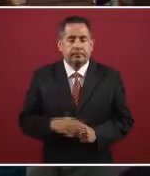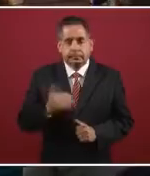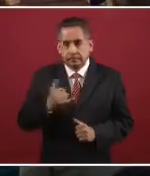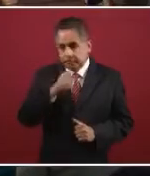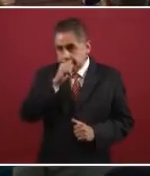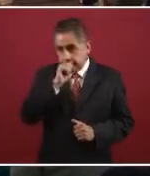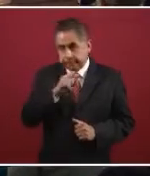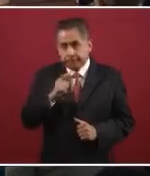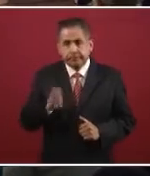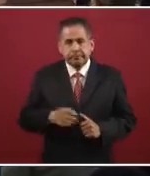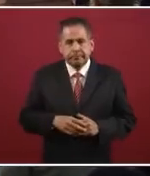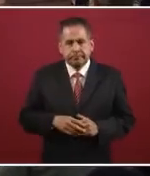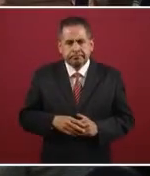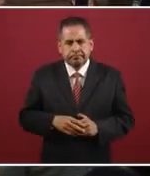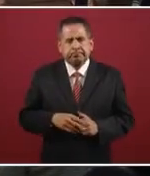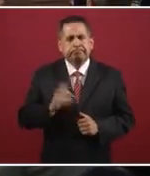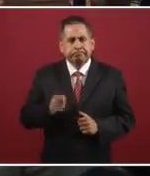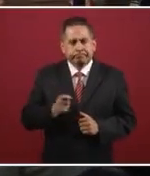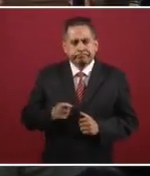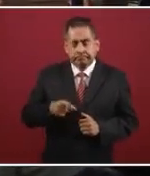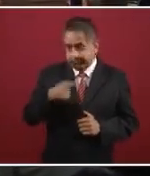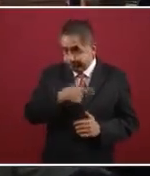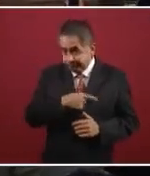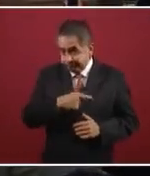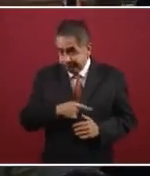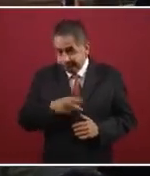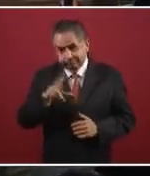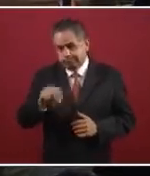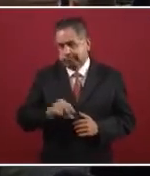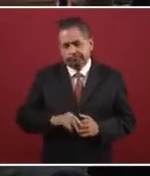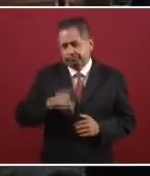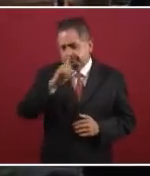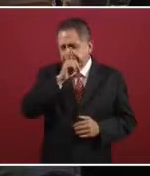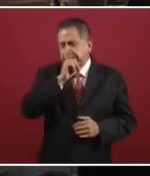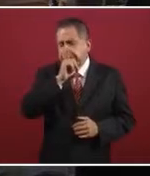y no es cierto, fue una mentira.